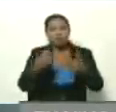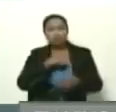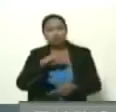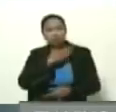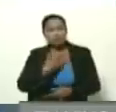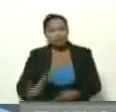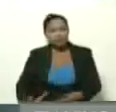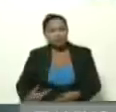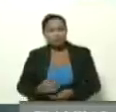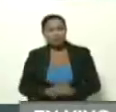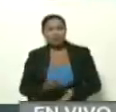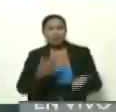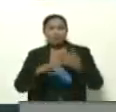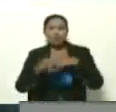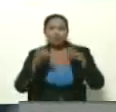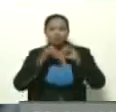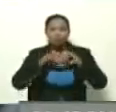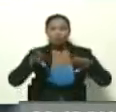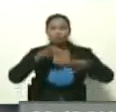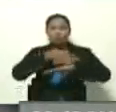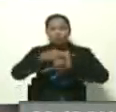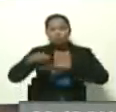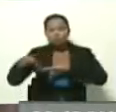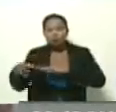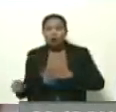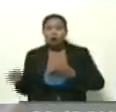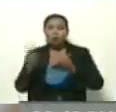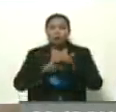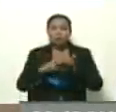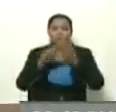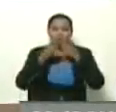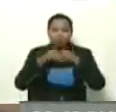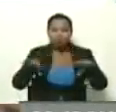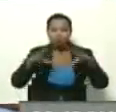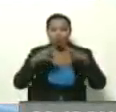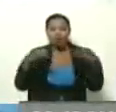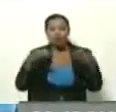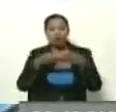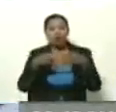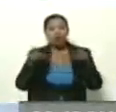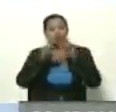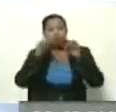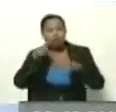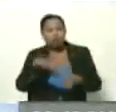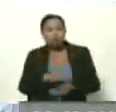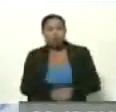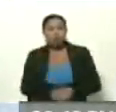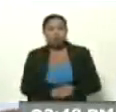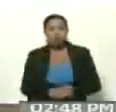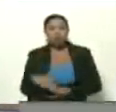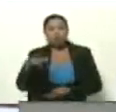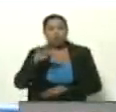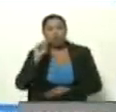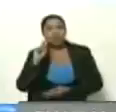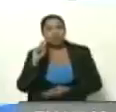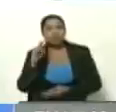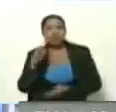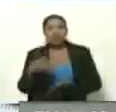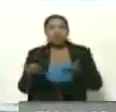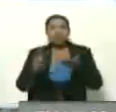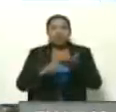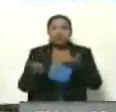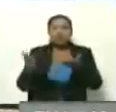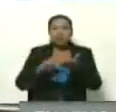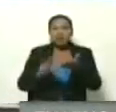presidente, y de aquí nos vamos a las regiones a repetir estas reuniones, donde sea necesario repetir, las veces que sea